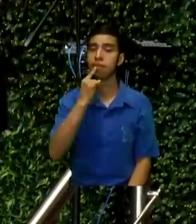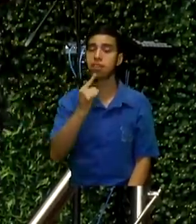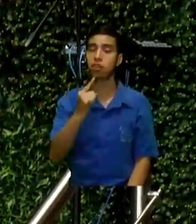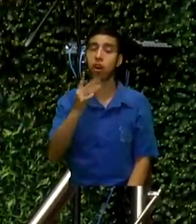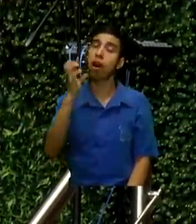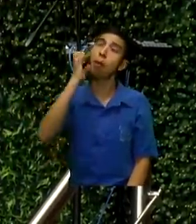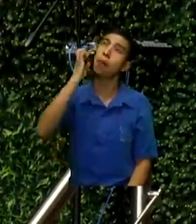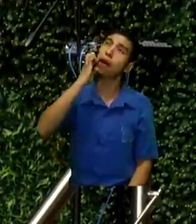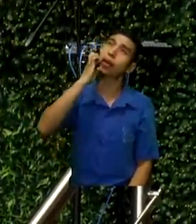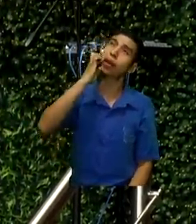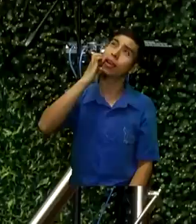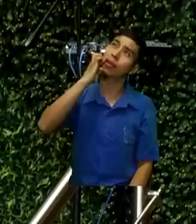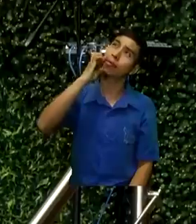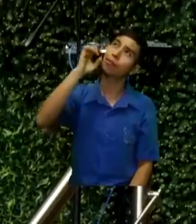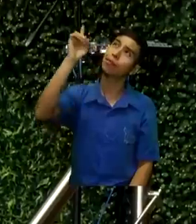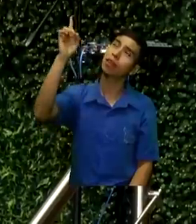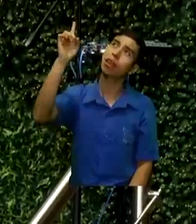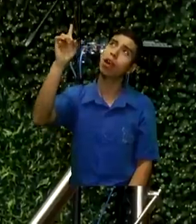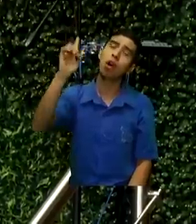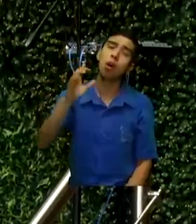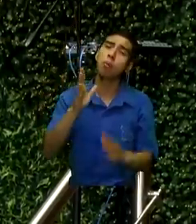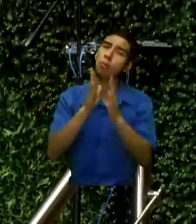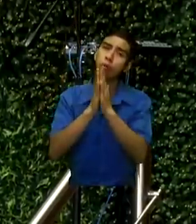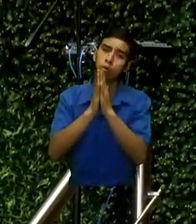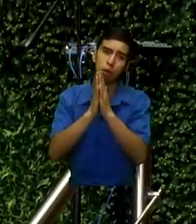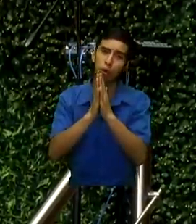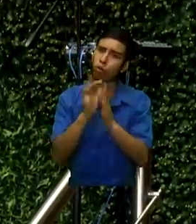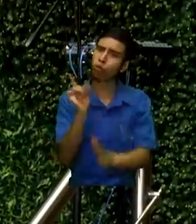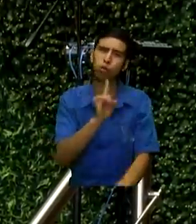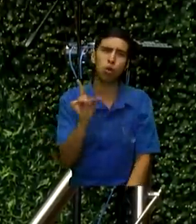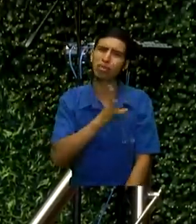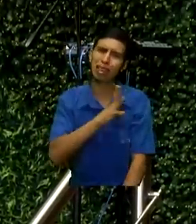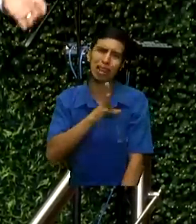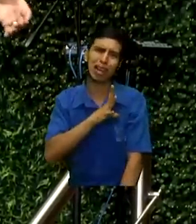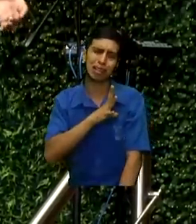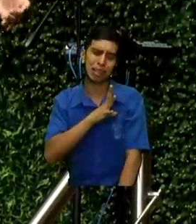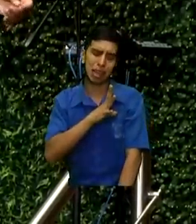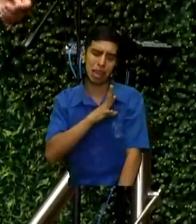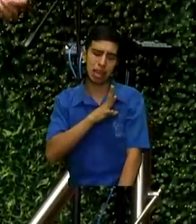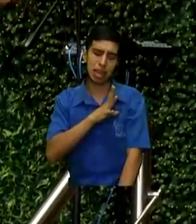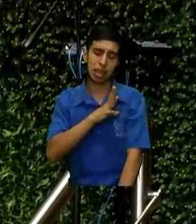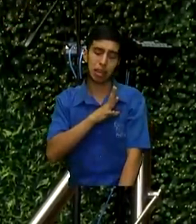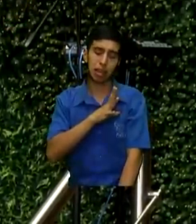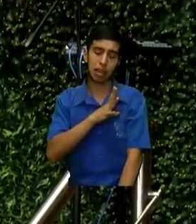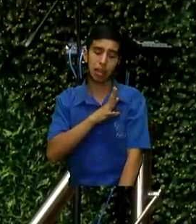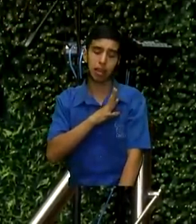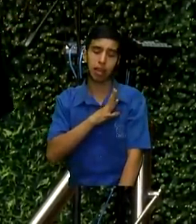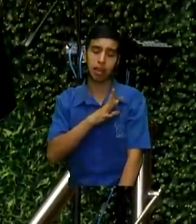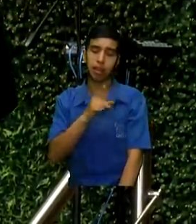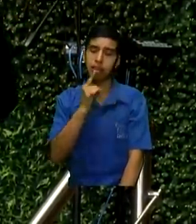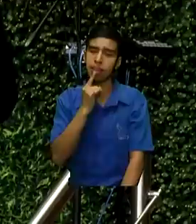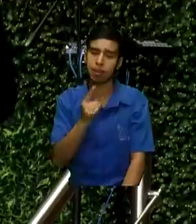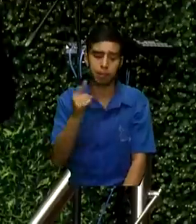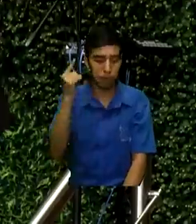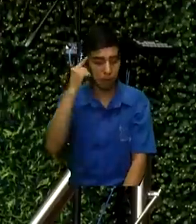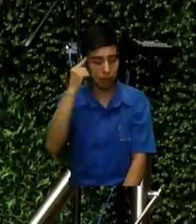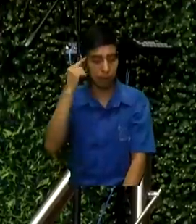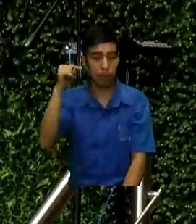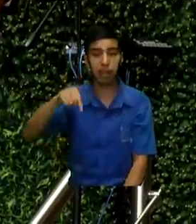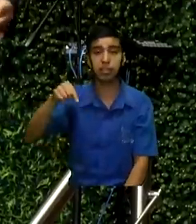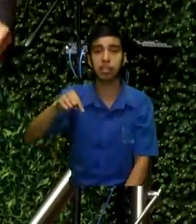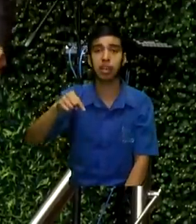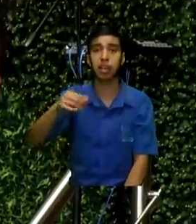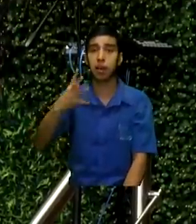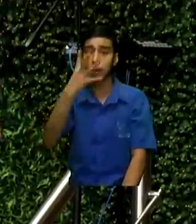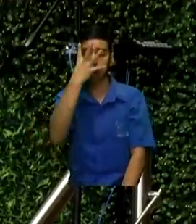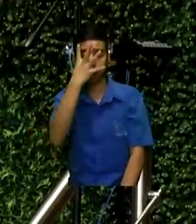No les tomes en cuenta este pecado. Cuando Pablo oyó eso, le quedó clavada una espina en su